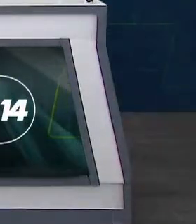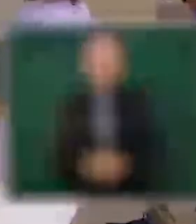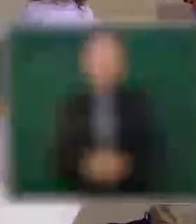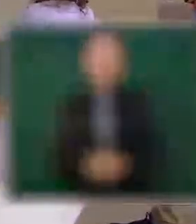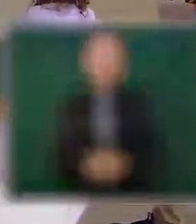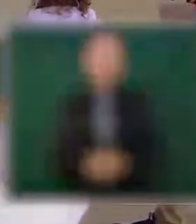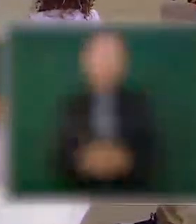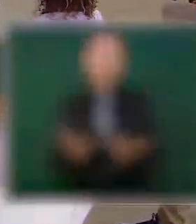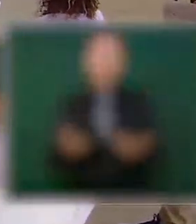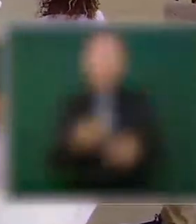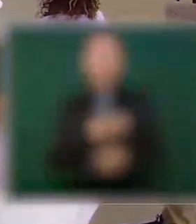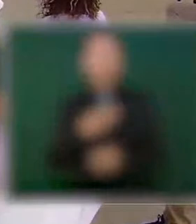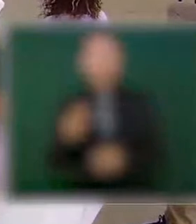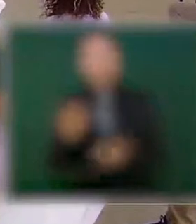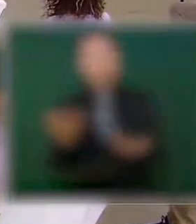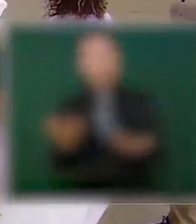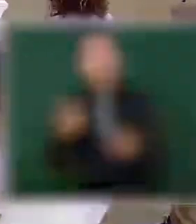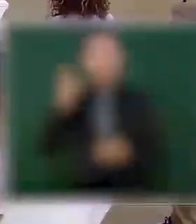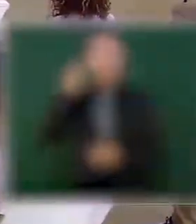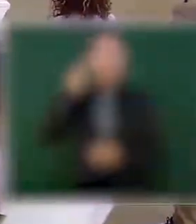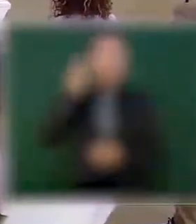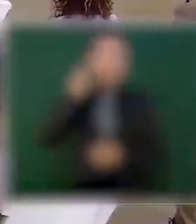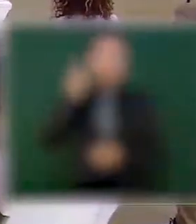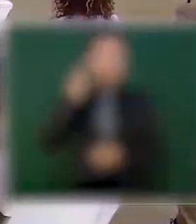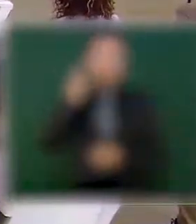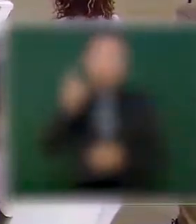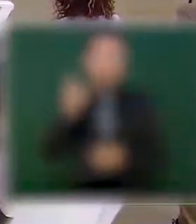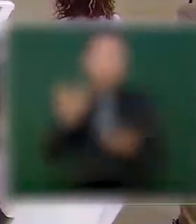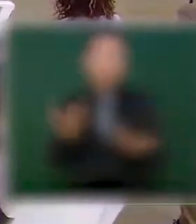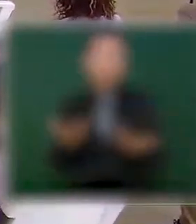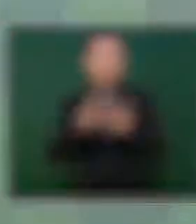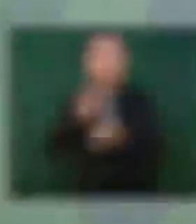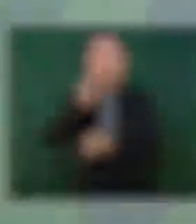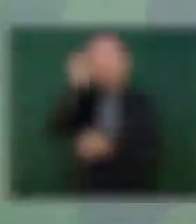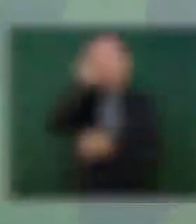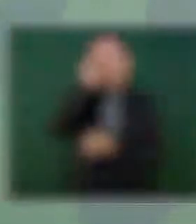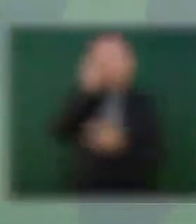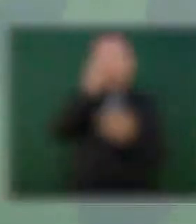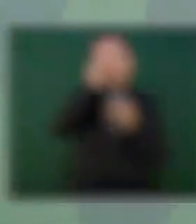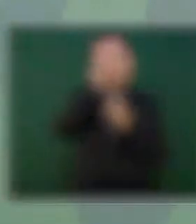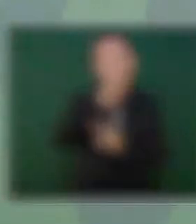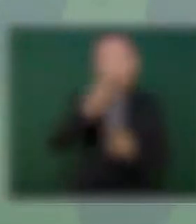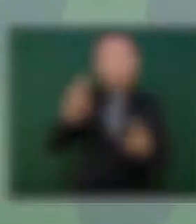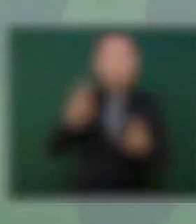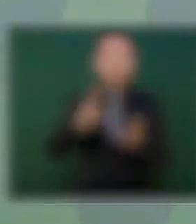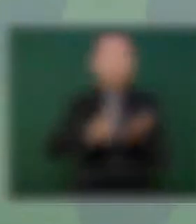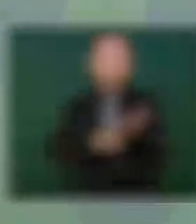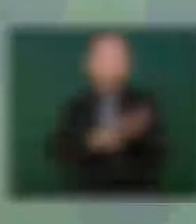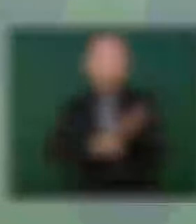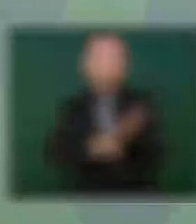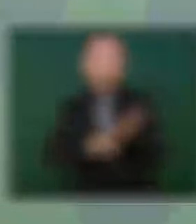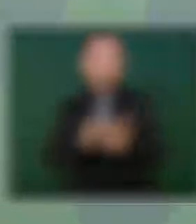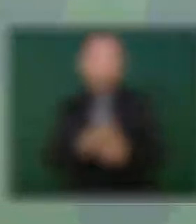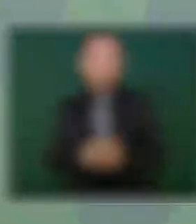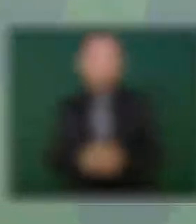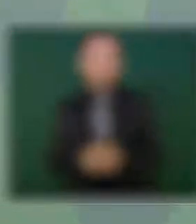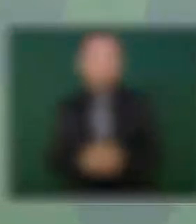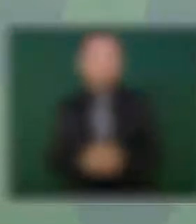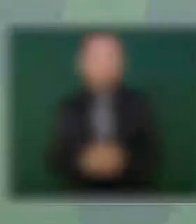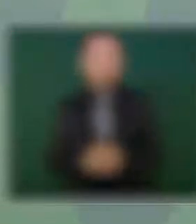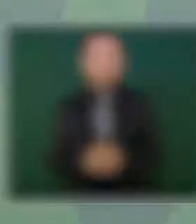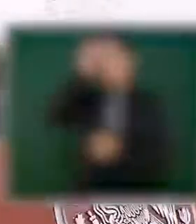El presidente mexicano señaló que la OEA se ha convertido en una instancia al servicio de los poderes hegemónicos, por lo que